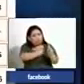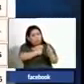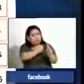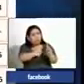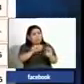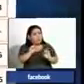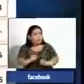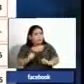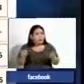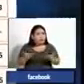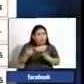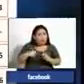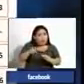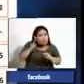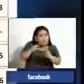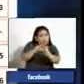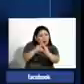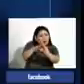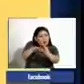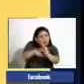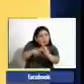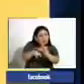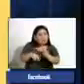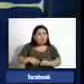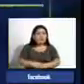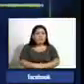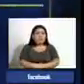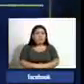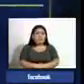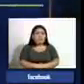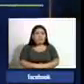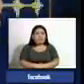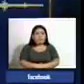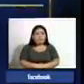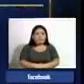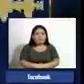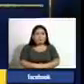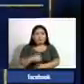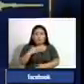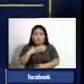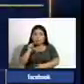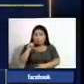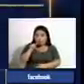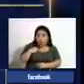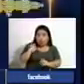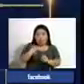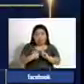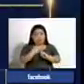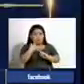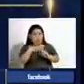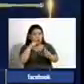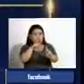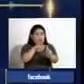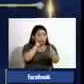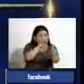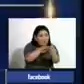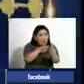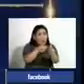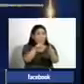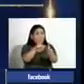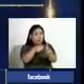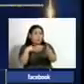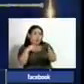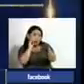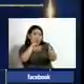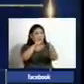puede hacerla si su agresor está en casa. No le adviertan que han buscado ayuda, porque en el momento en que eso